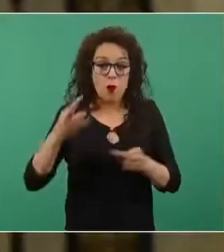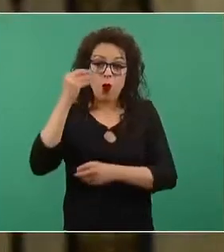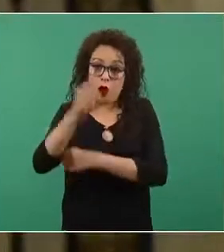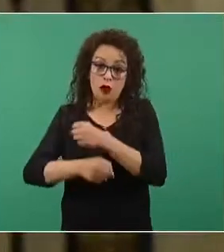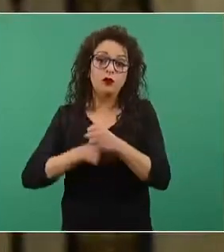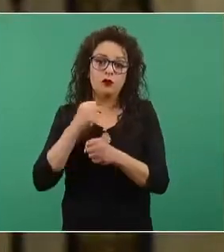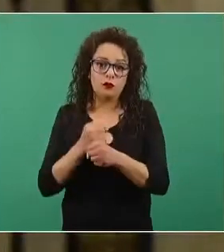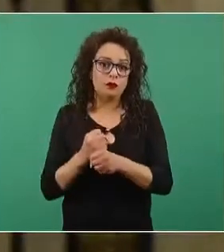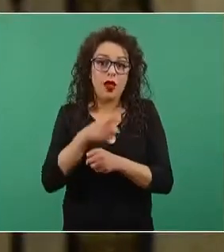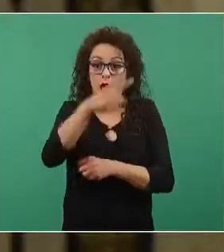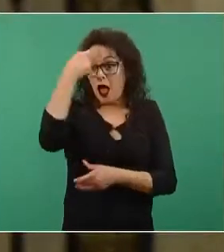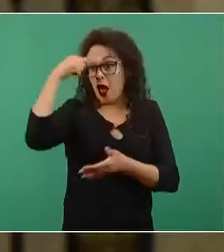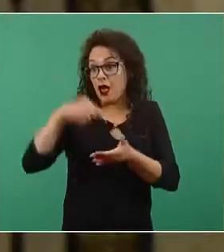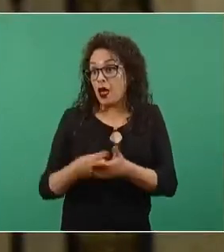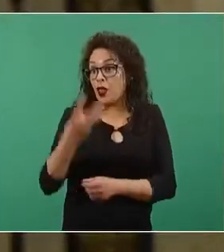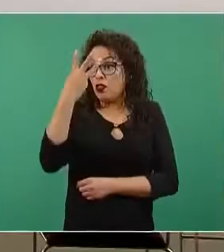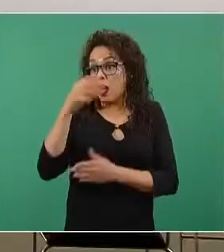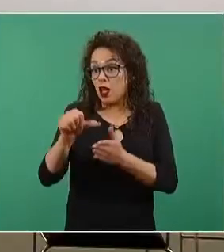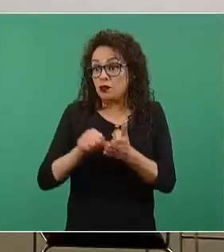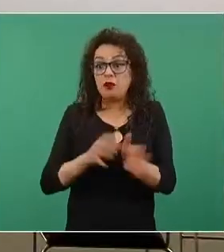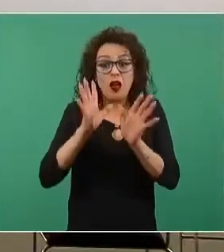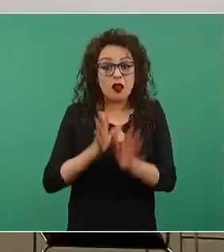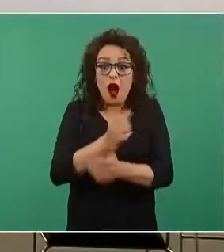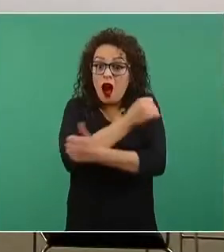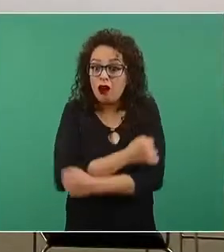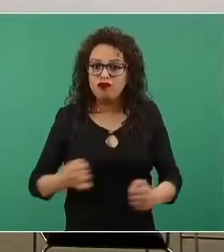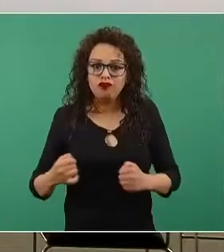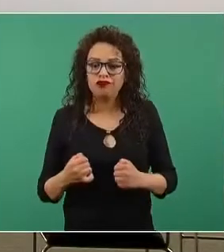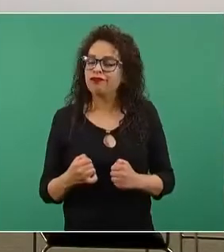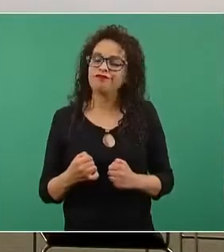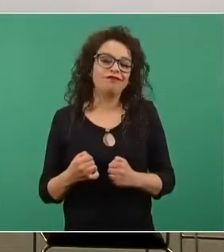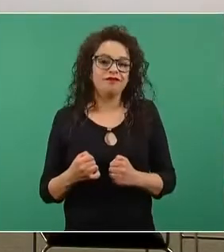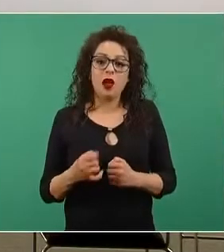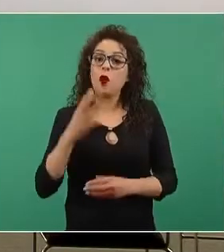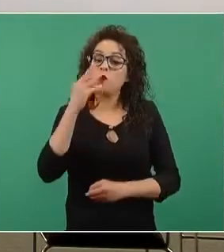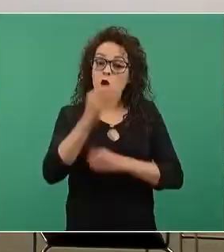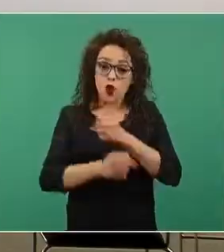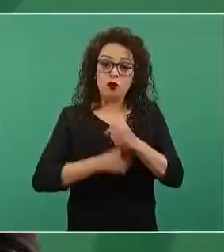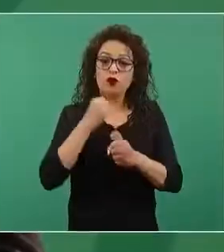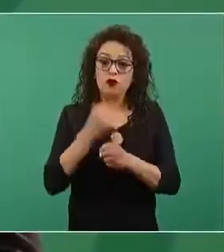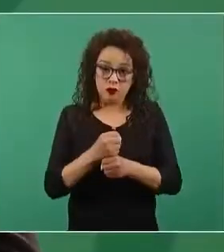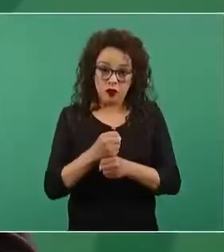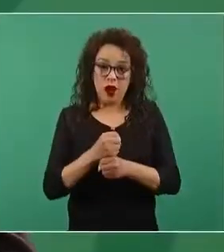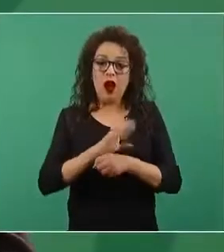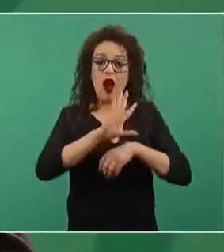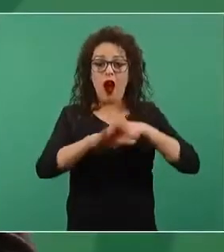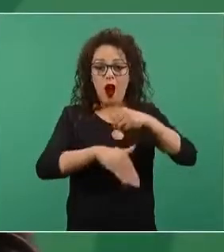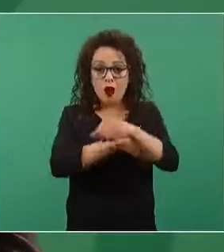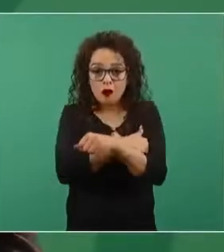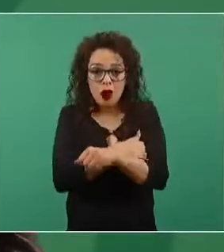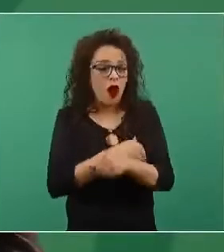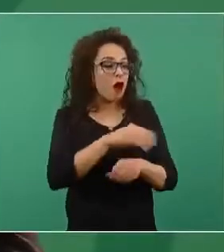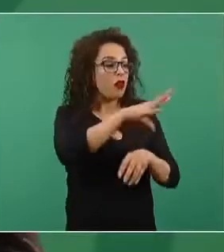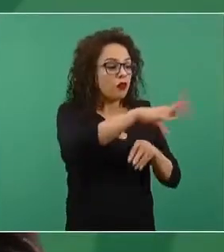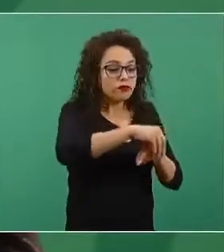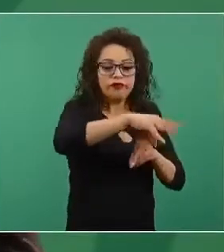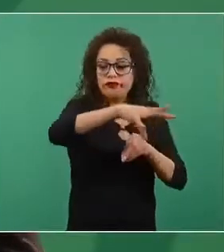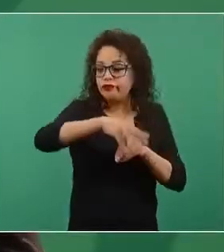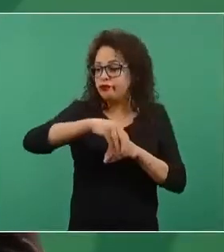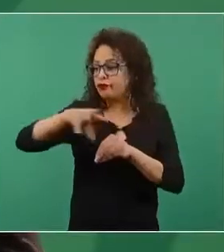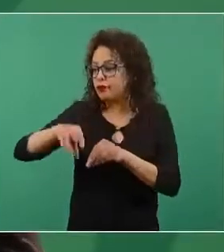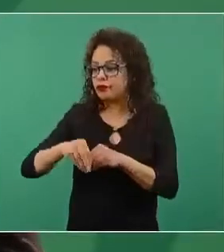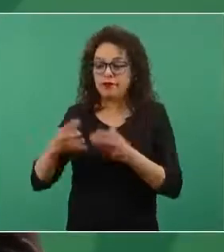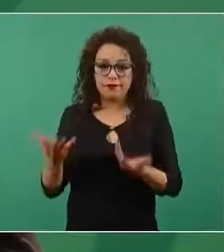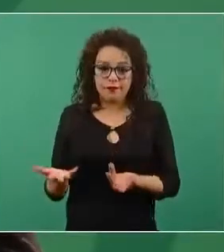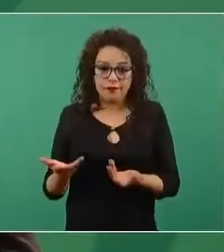¿no? A lo largo de una cantidad importante de años, de factores acumulativos que van en contra inclusive del mejoramiento de tu